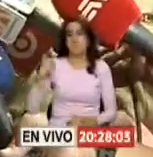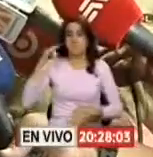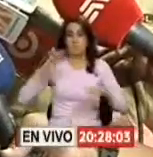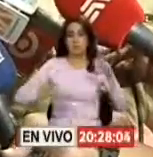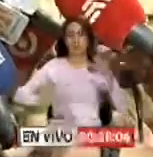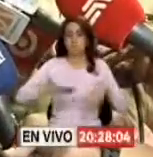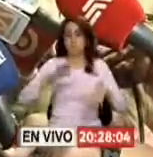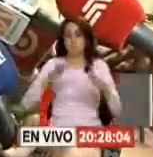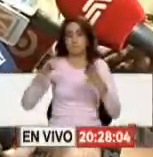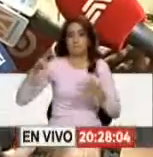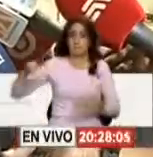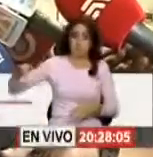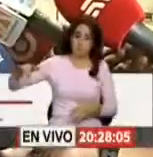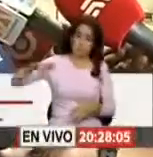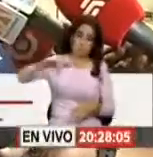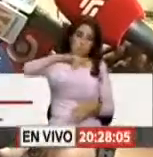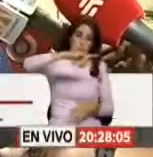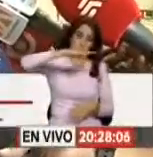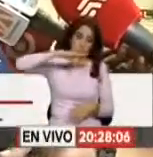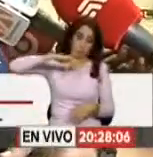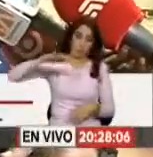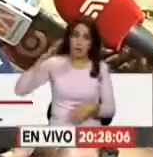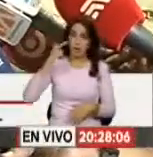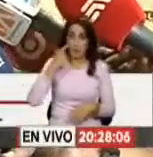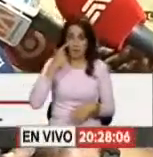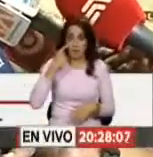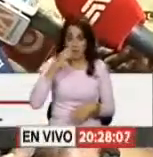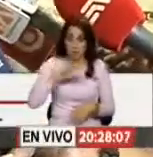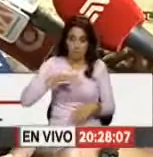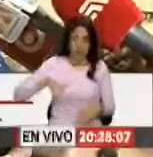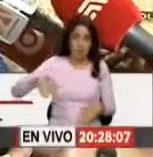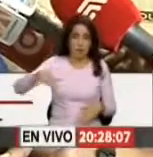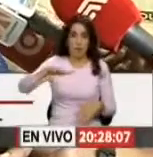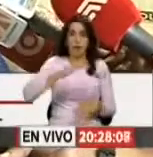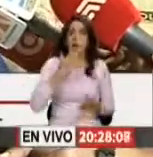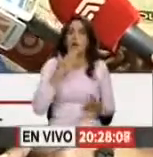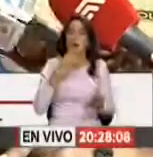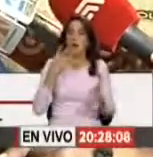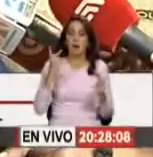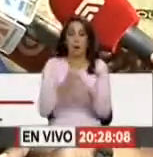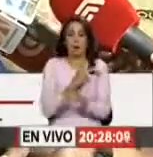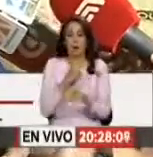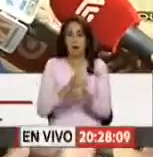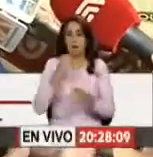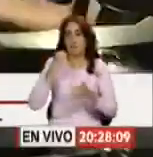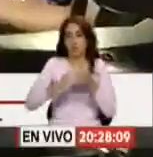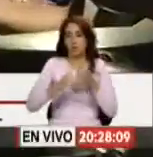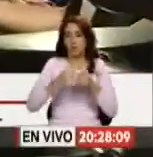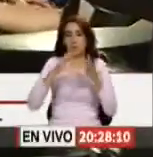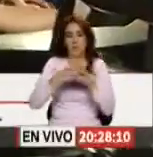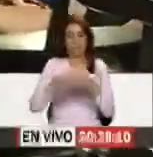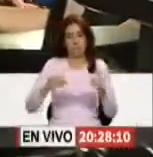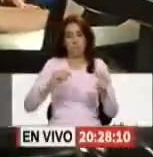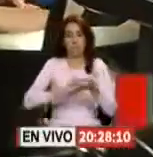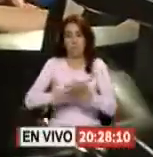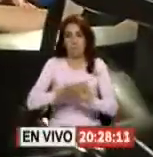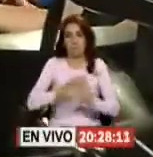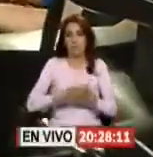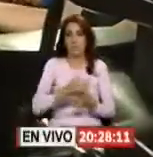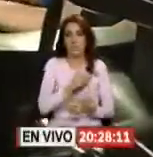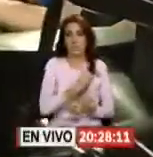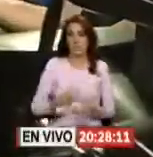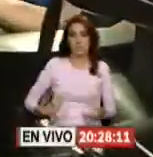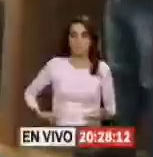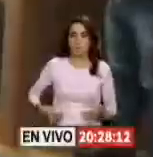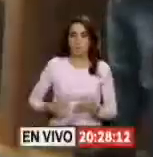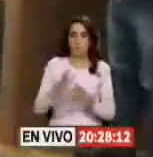hacer sobrevuelos en la costa ecuatoriana para identificar estos puntos críticos y tomar las medidas de contingencia. La presidenta del CNE anunció